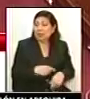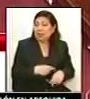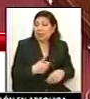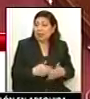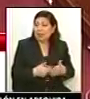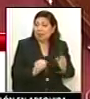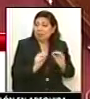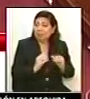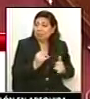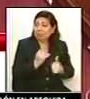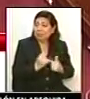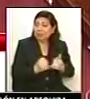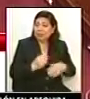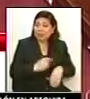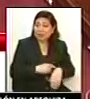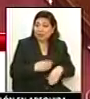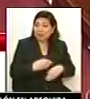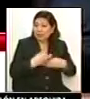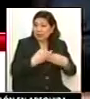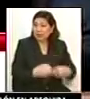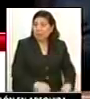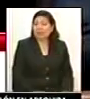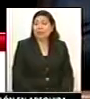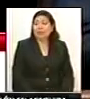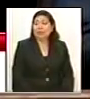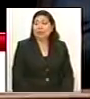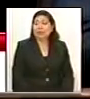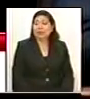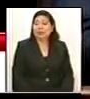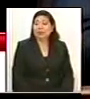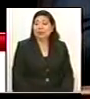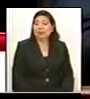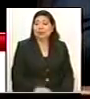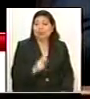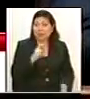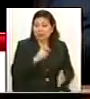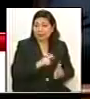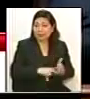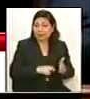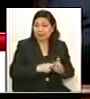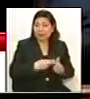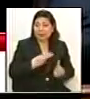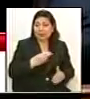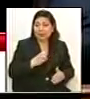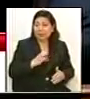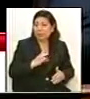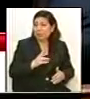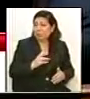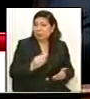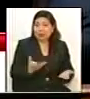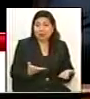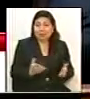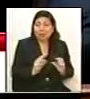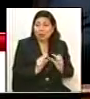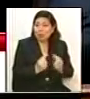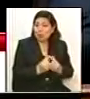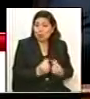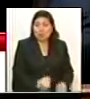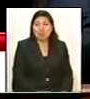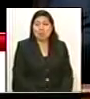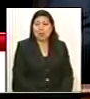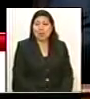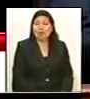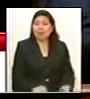se le estaban venciendo los plazos en el tema de minería y de hidrocarburos, el sector